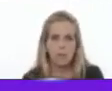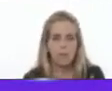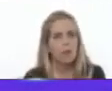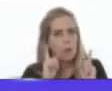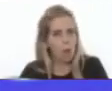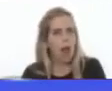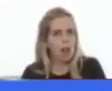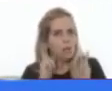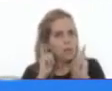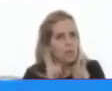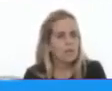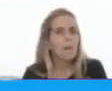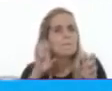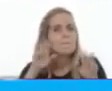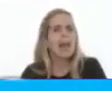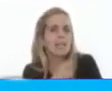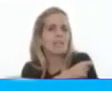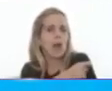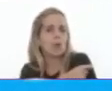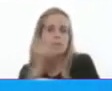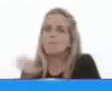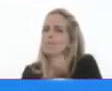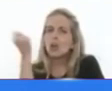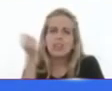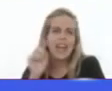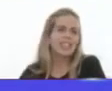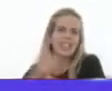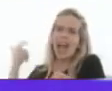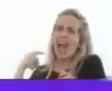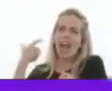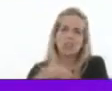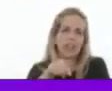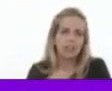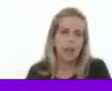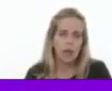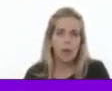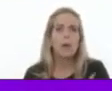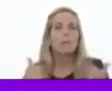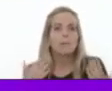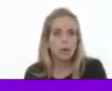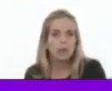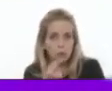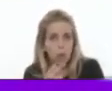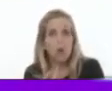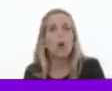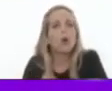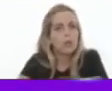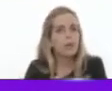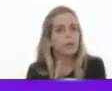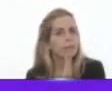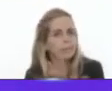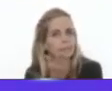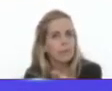más importante que nuestra historia recuerda. Por eso, una vez más, los invito a trabajar